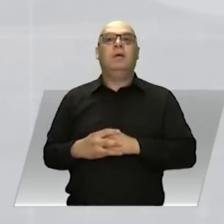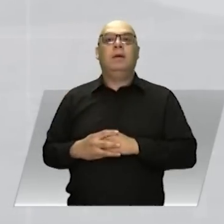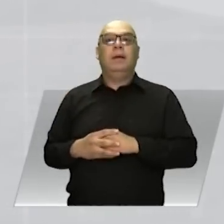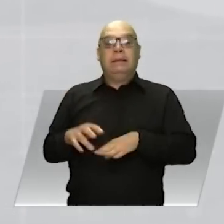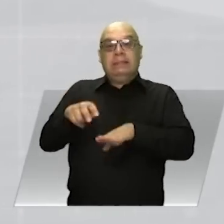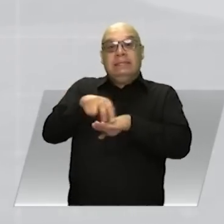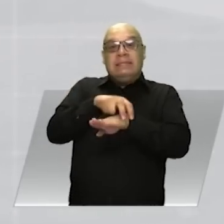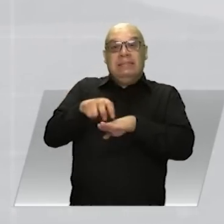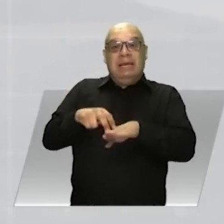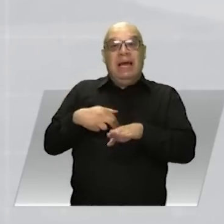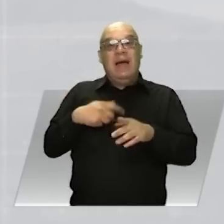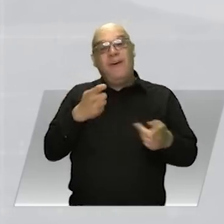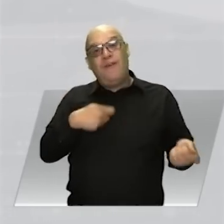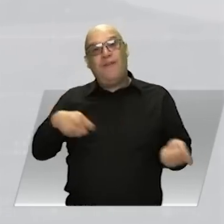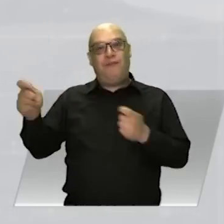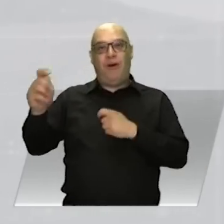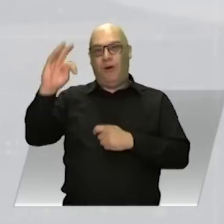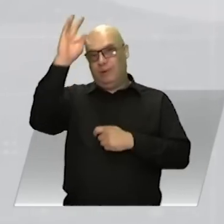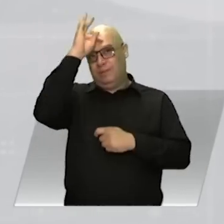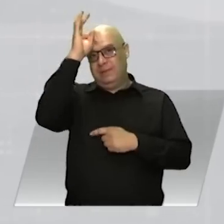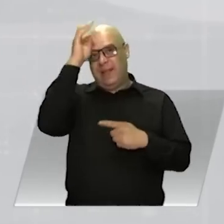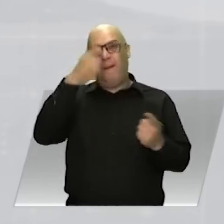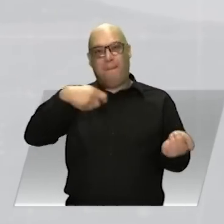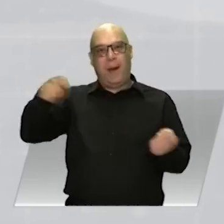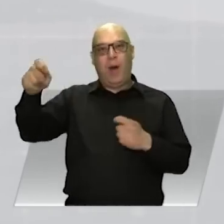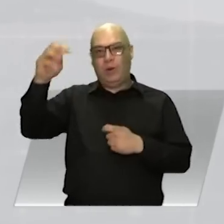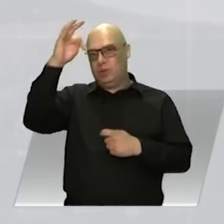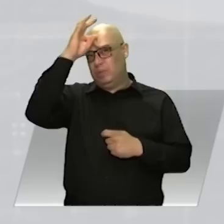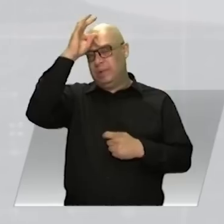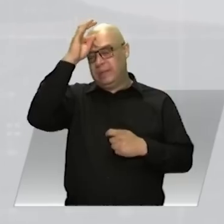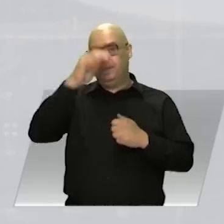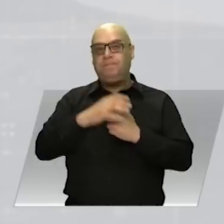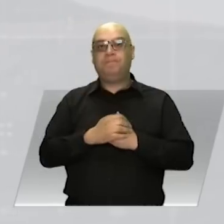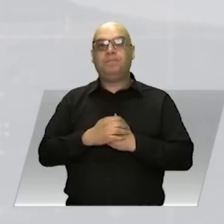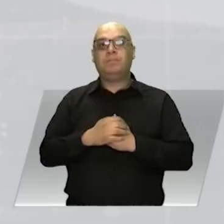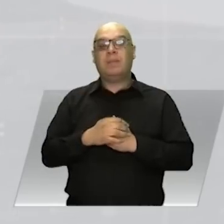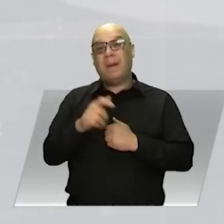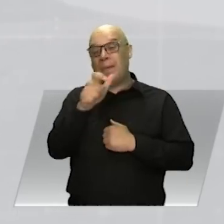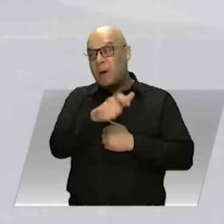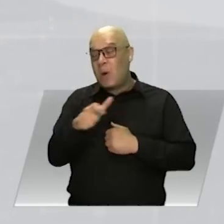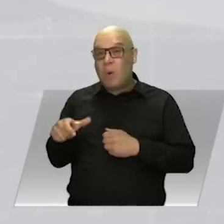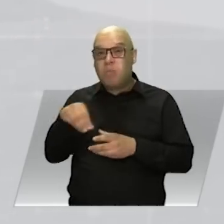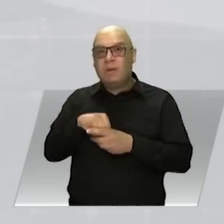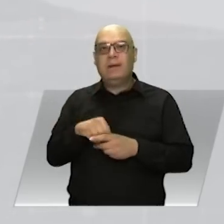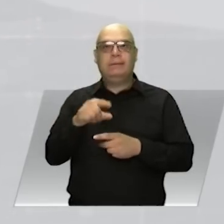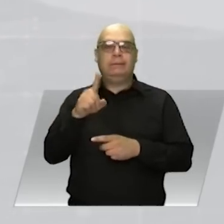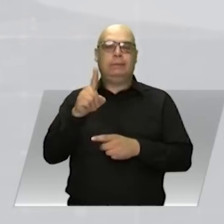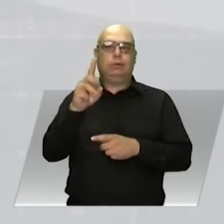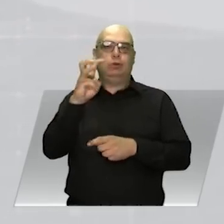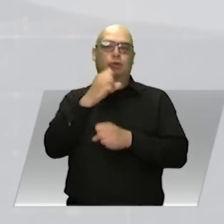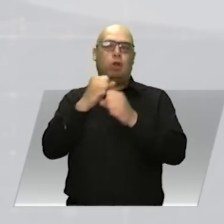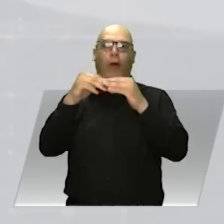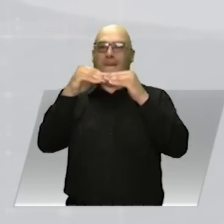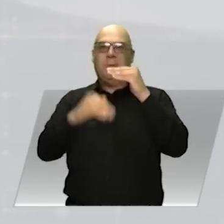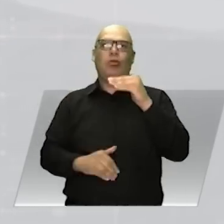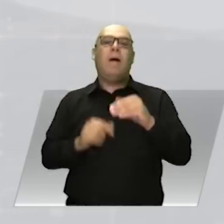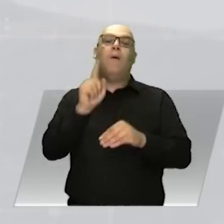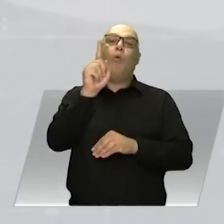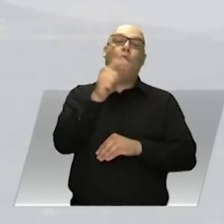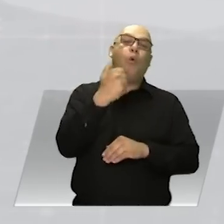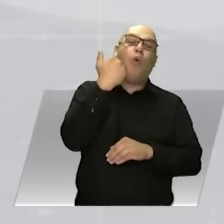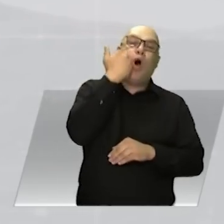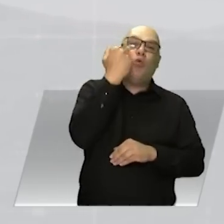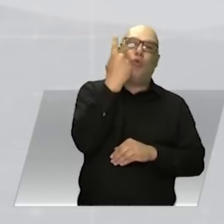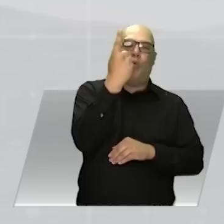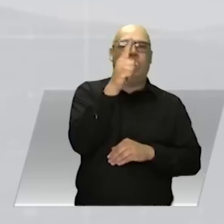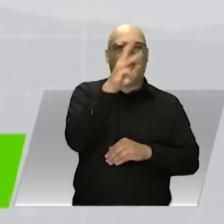se trasladan entonces a centros asistenciales y los ocupantes entonces eran menores de edad, menos el conductor. Posiblemente